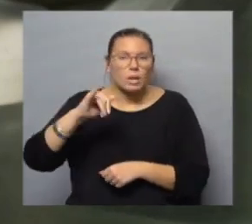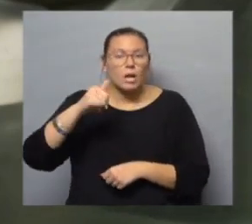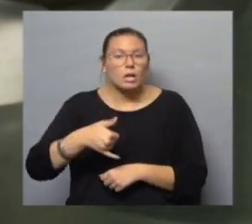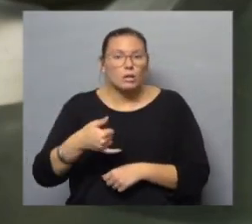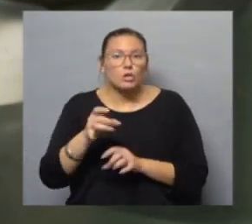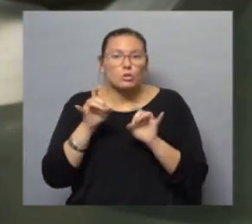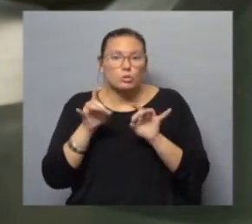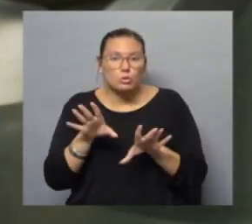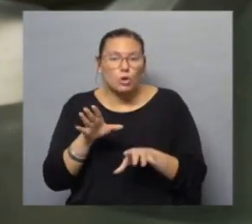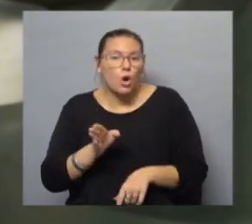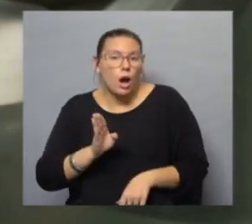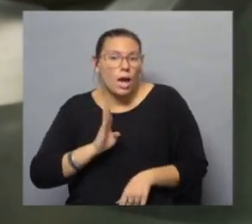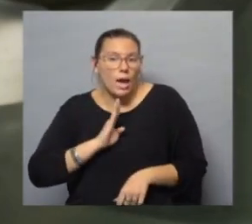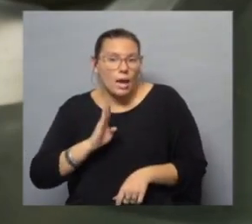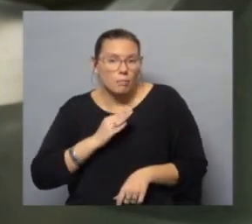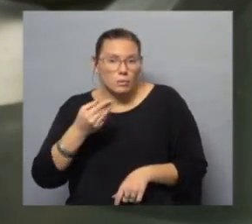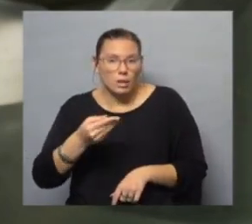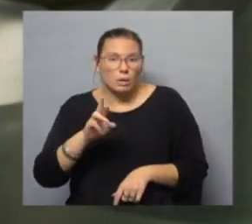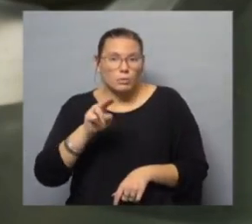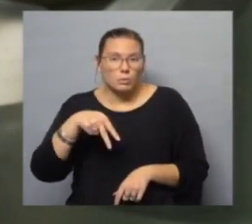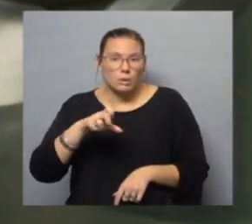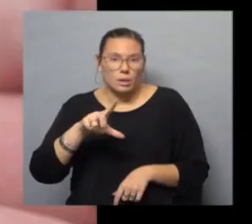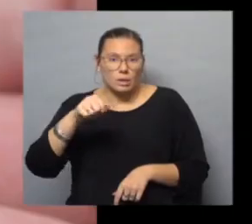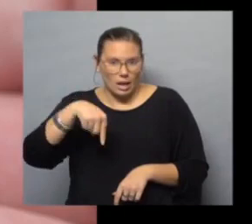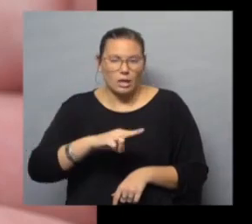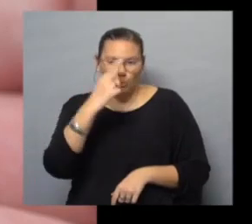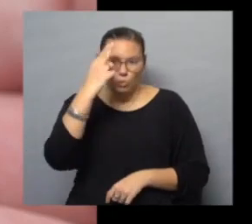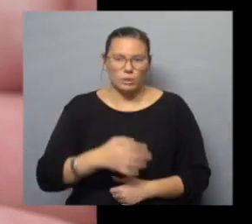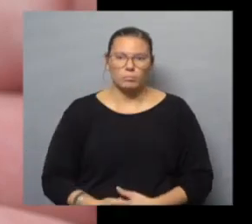solo se encuentran hembras de Brunneria subaptera en Uruguay.